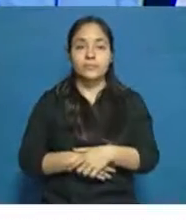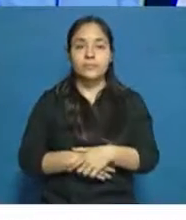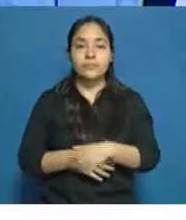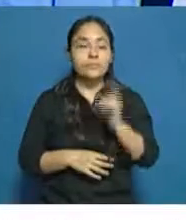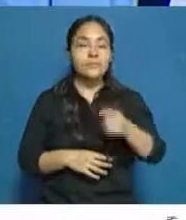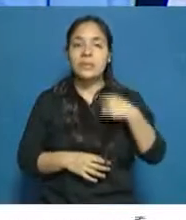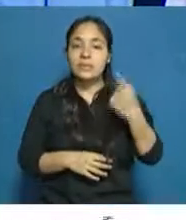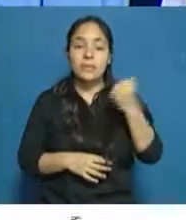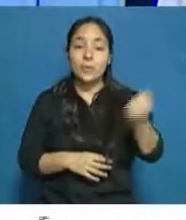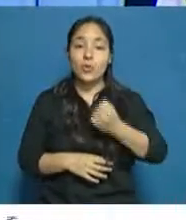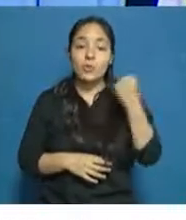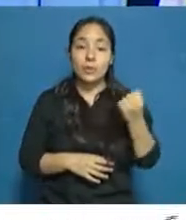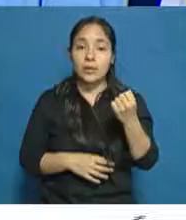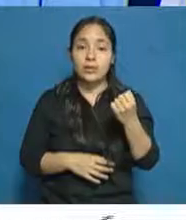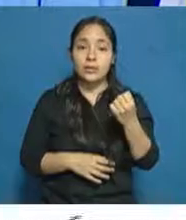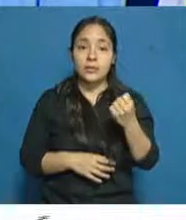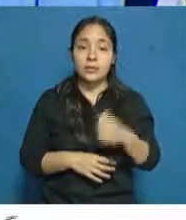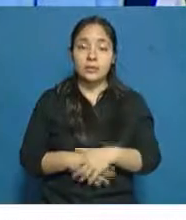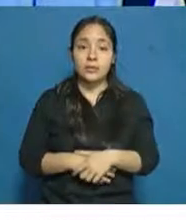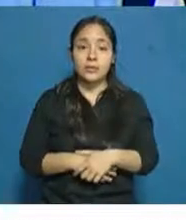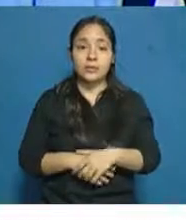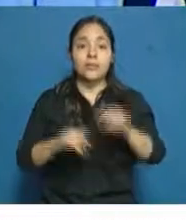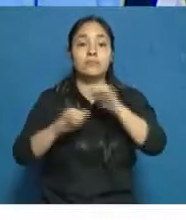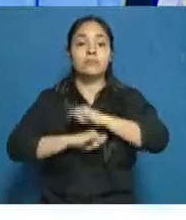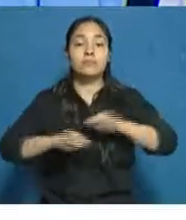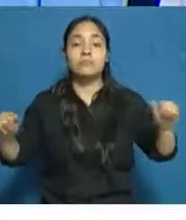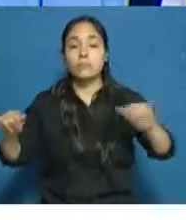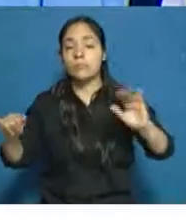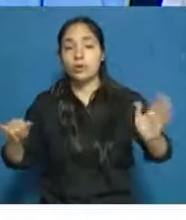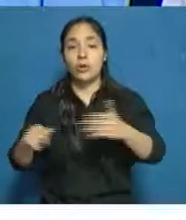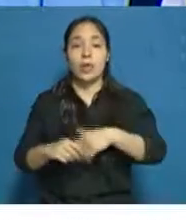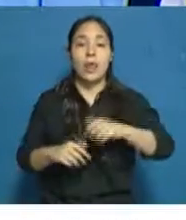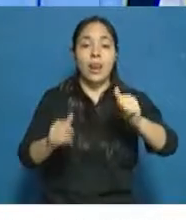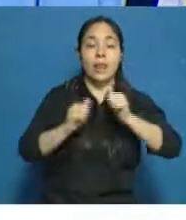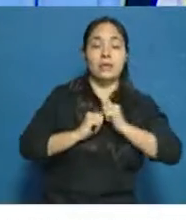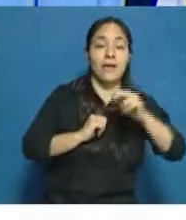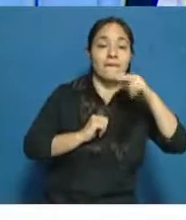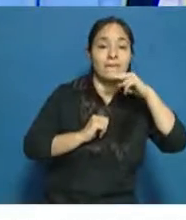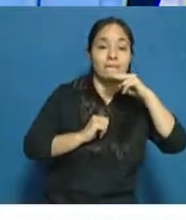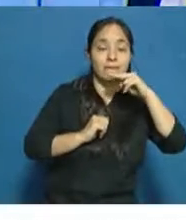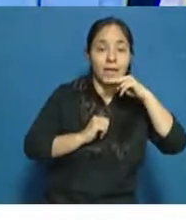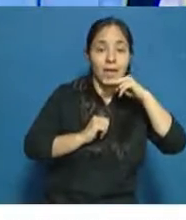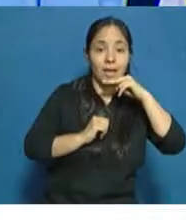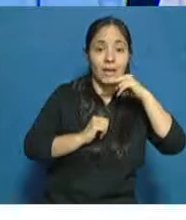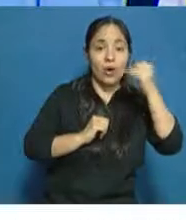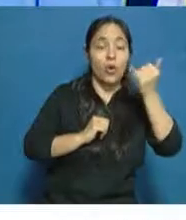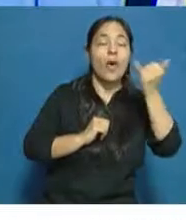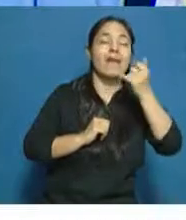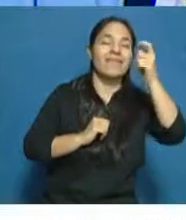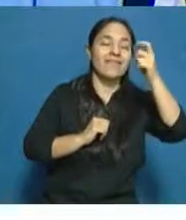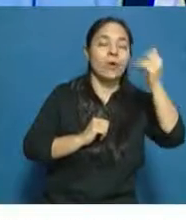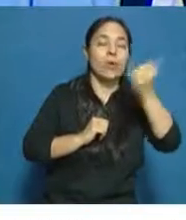decir siempre, hay que contar todo a la población. Me voy a tomar una licencia a partir del viernes, jueves